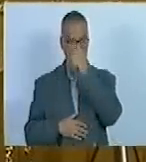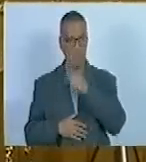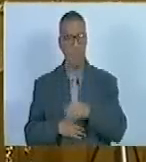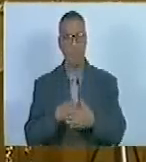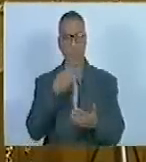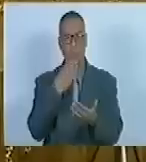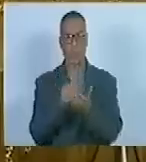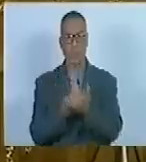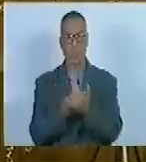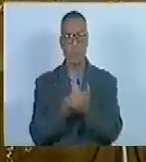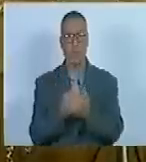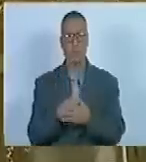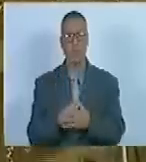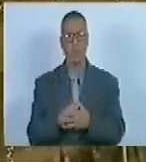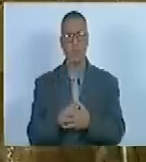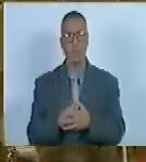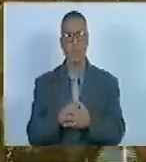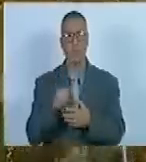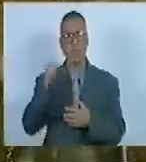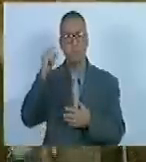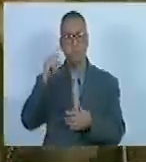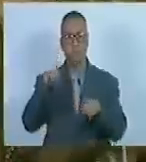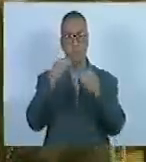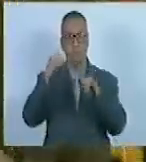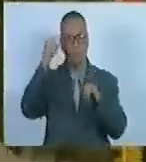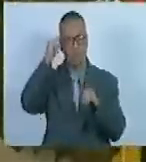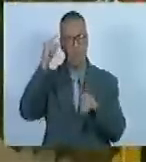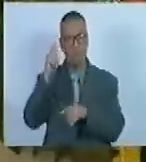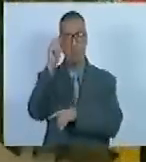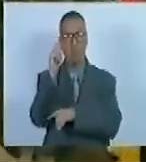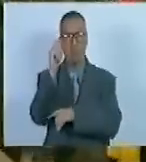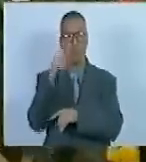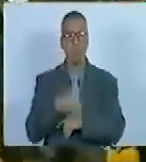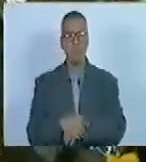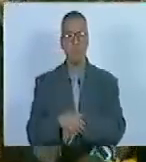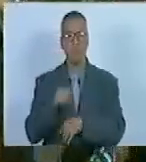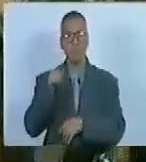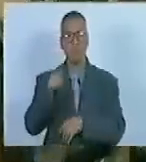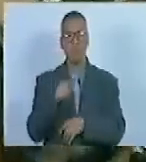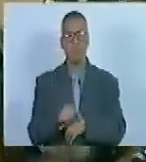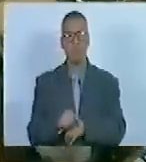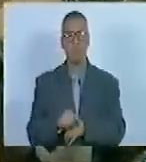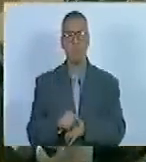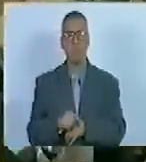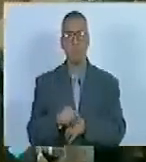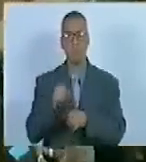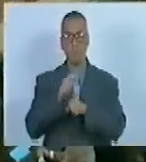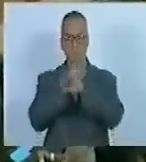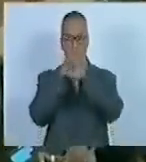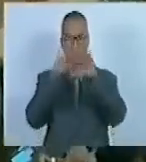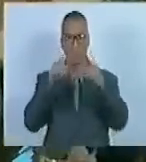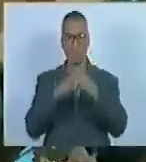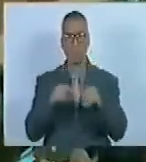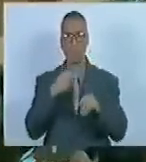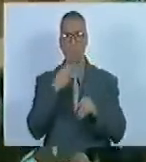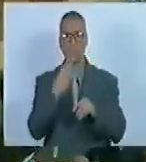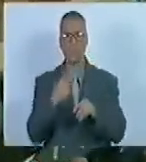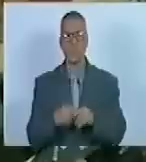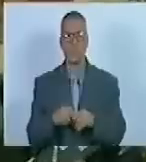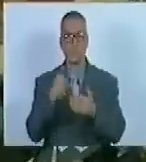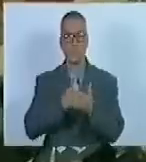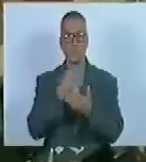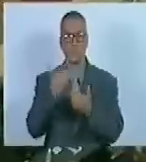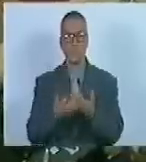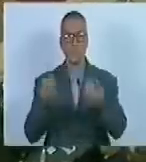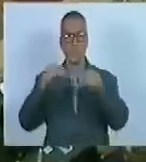Muchísimas gracias, querido diputado, por su prístina claridad en la exposición del